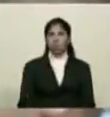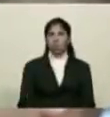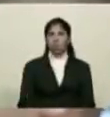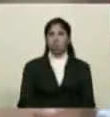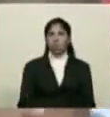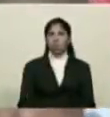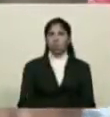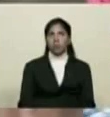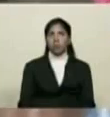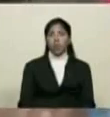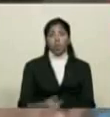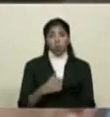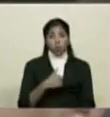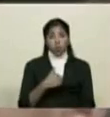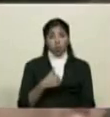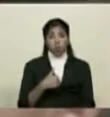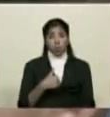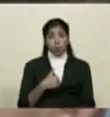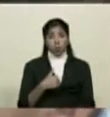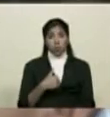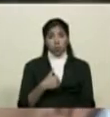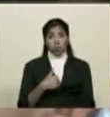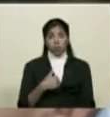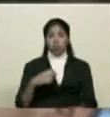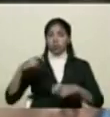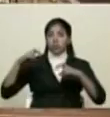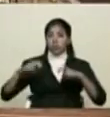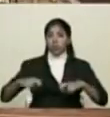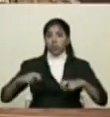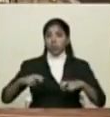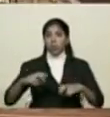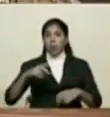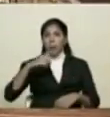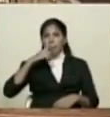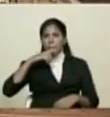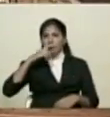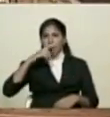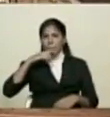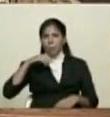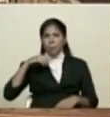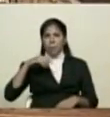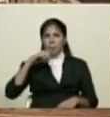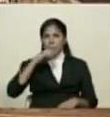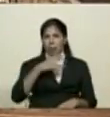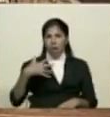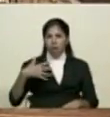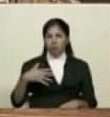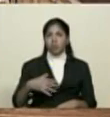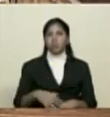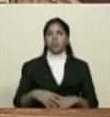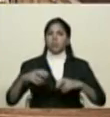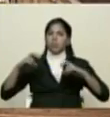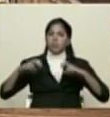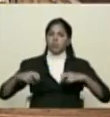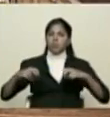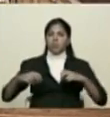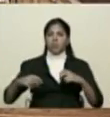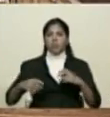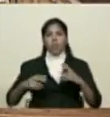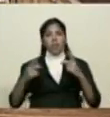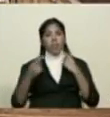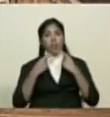Porque yo, saliendo de un programa con José Vicente Rangel, hablando del tema de la faja, una llamada de esas que hacen en un teléfono que tú después